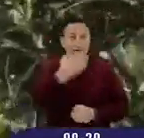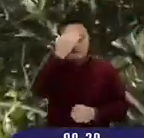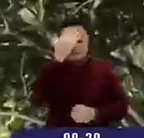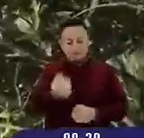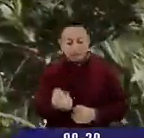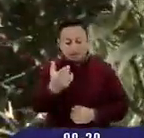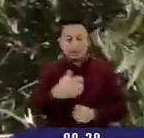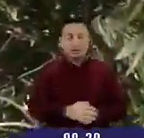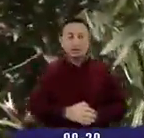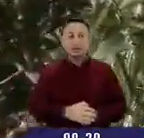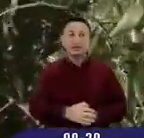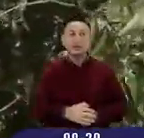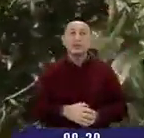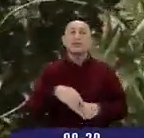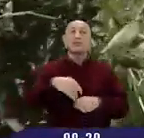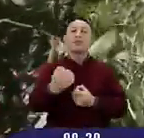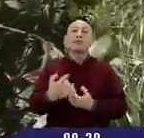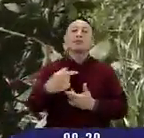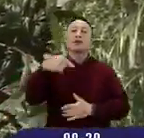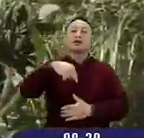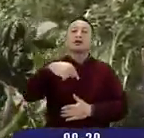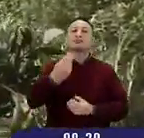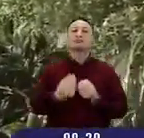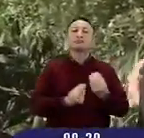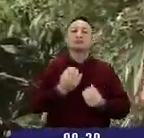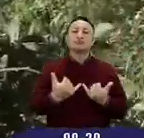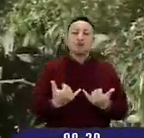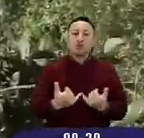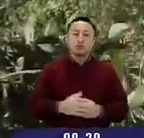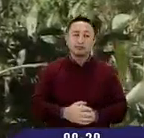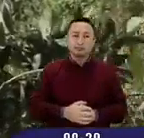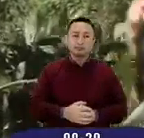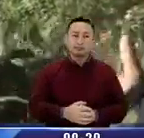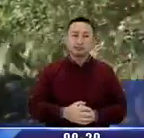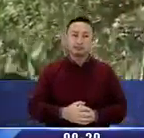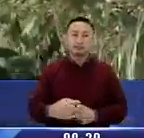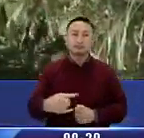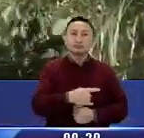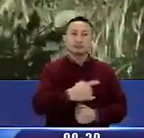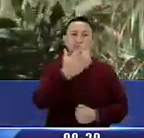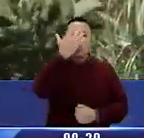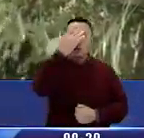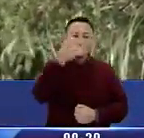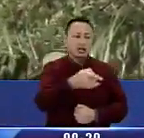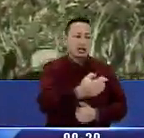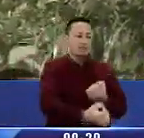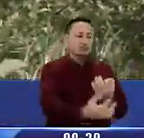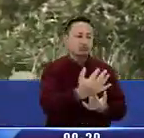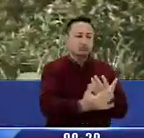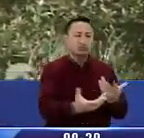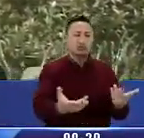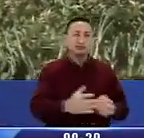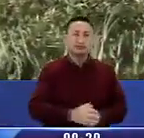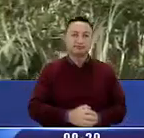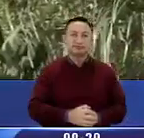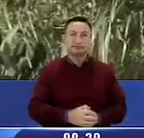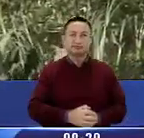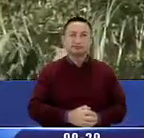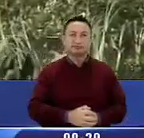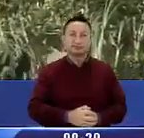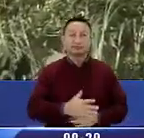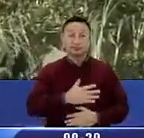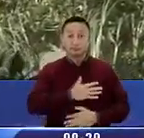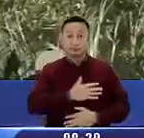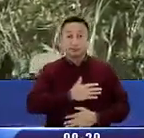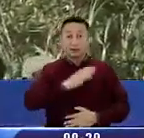Bueno, coménteme, ¿cuál fue el trabajo del día de hoy? ¿Qué es lo que están haciendo? ¿Por qué se está quemando allá abajo? Bueno, nosotros como Policía Nacional y Distrito Manuela